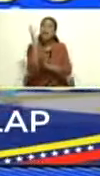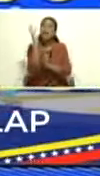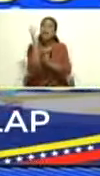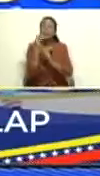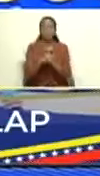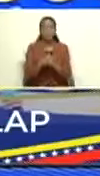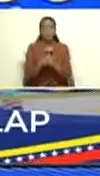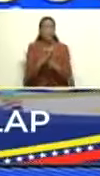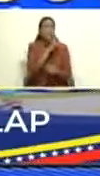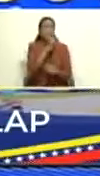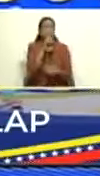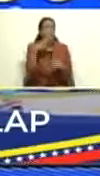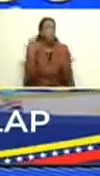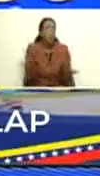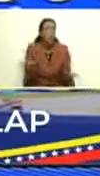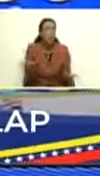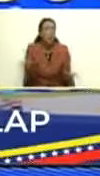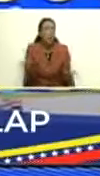¿Cómo se llama eso?